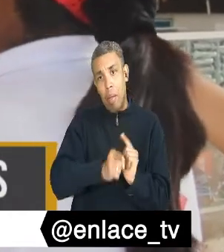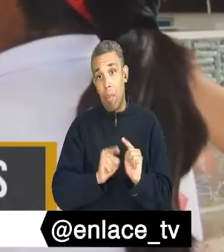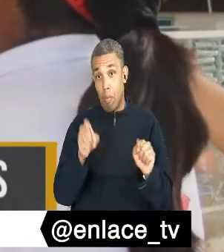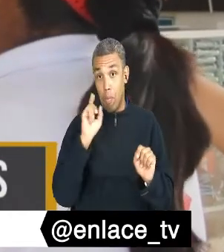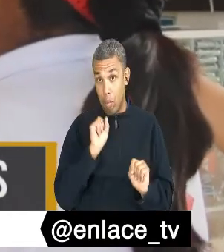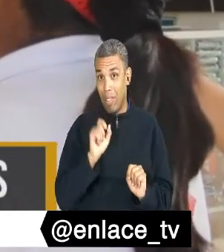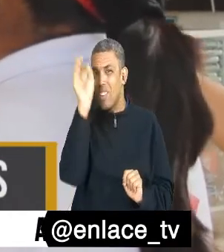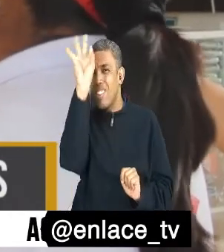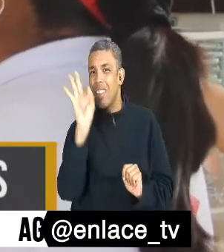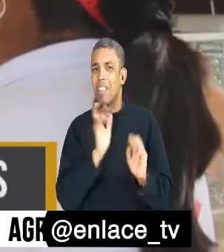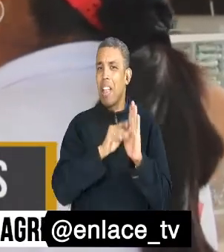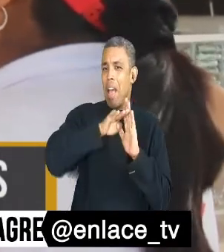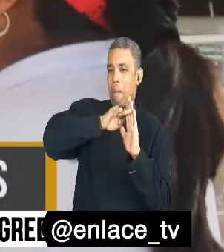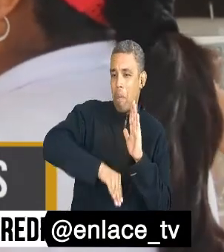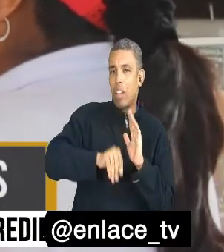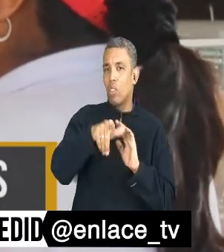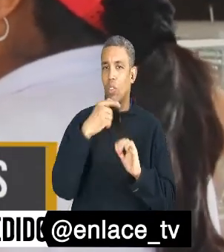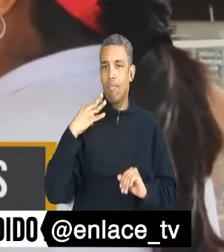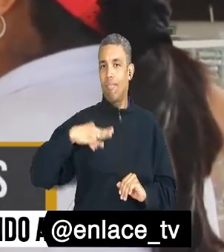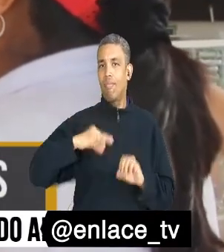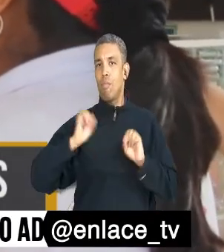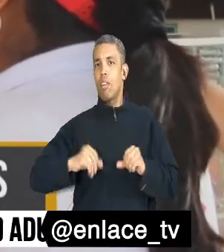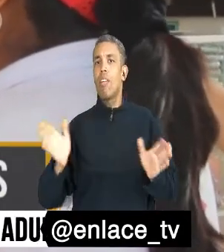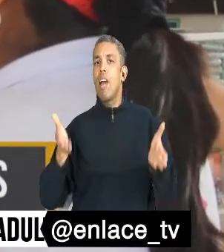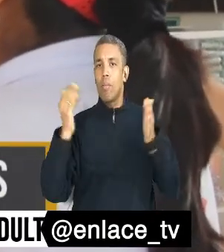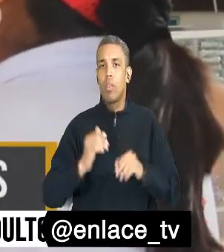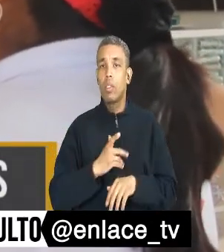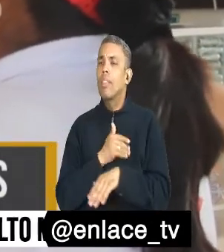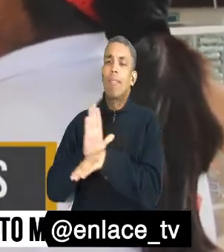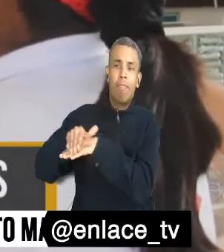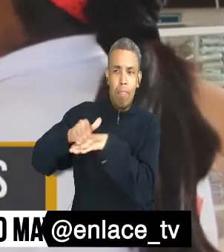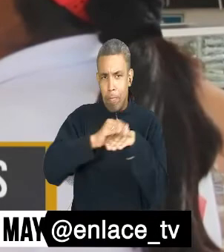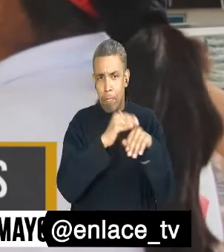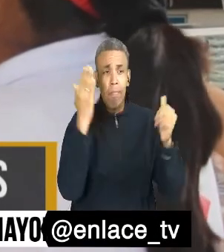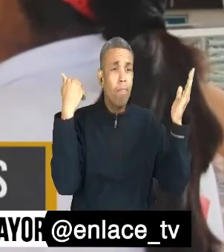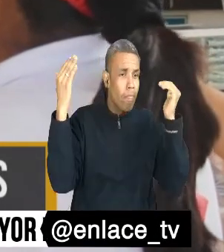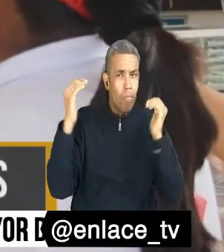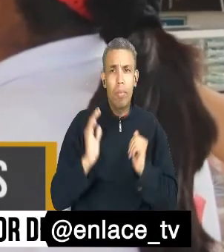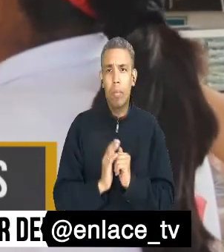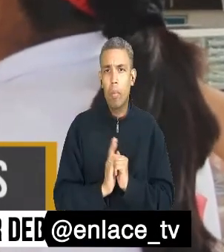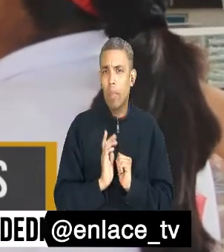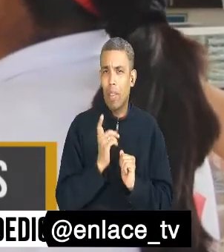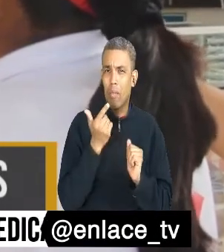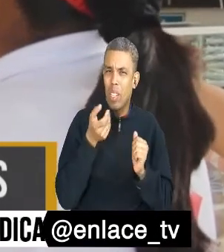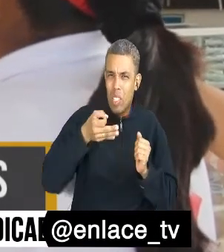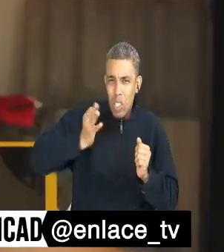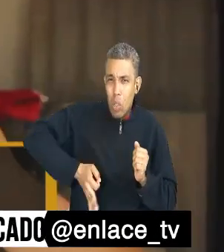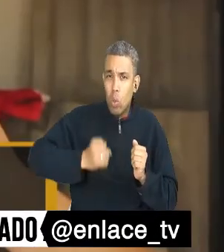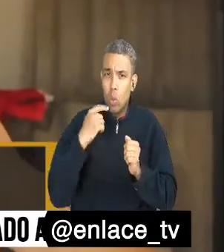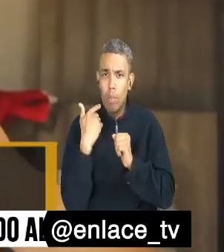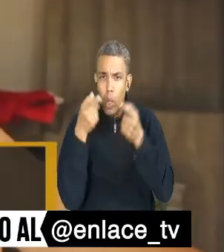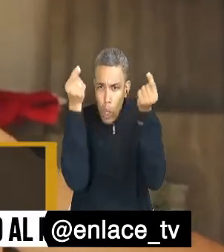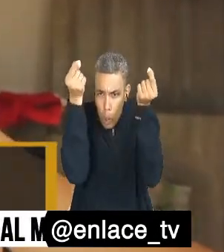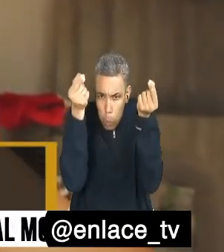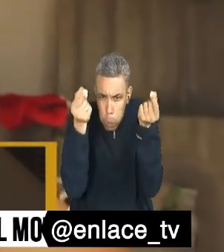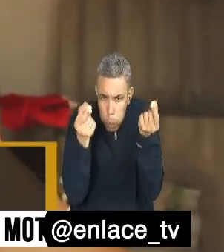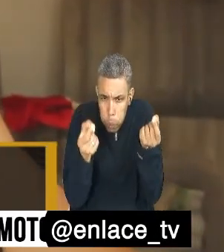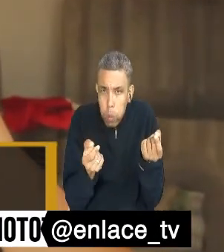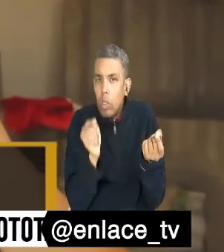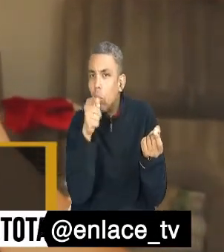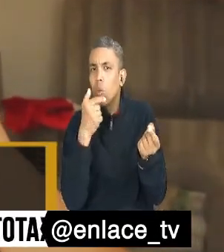informamos para que eso no vaya a suceder, ¿sí? Y por eso le pedimos a los contribuyentes que sean lo más precisos posibles en sus ingresos. Bueno, para que